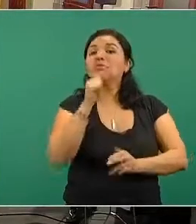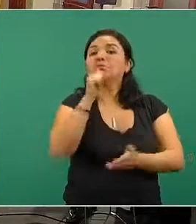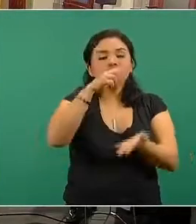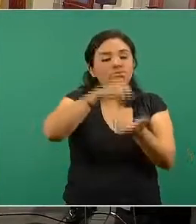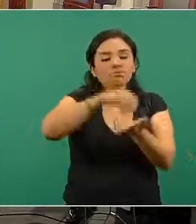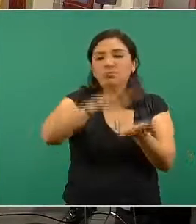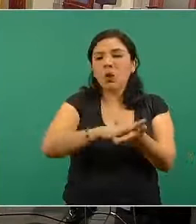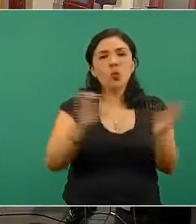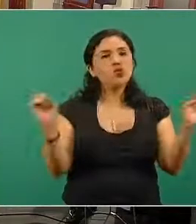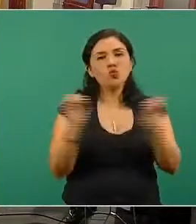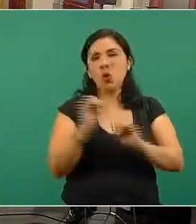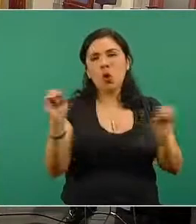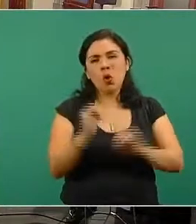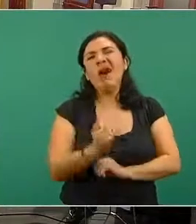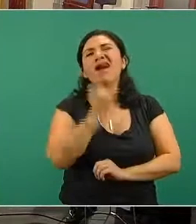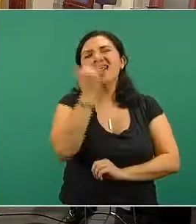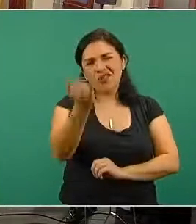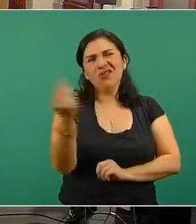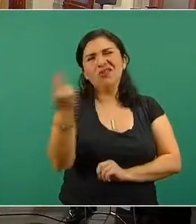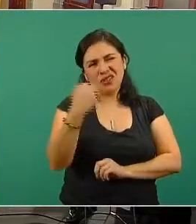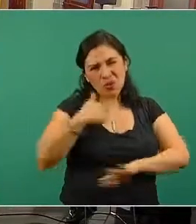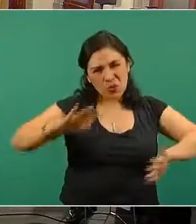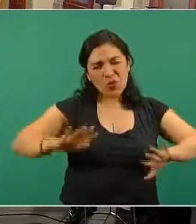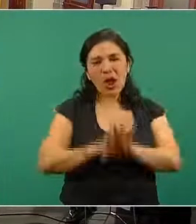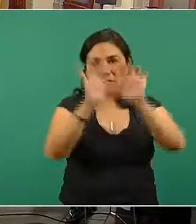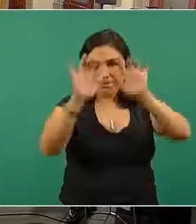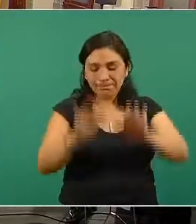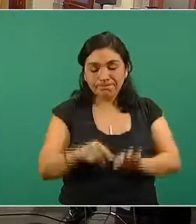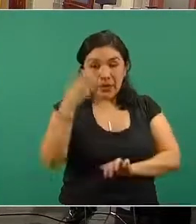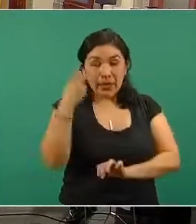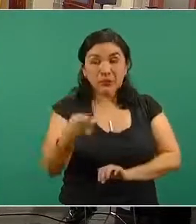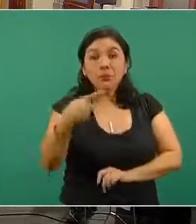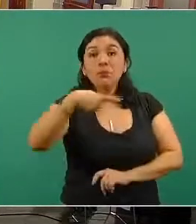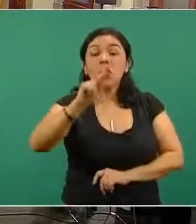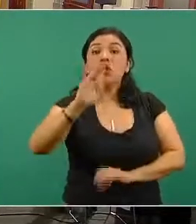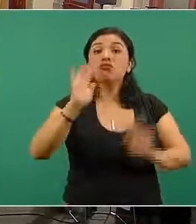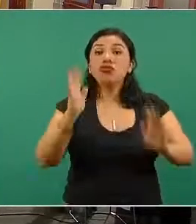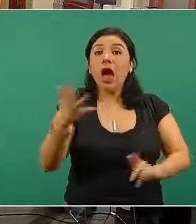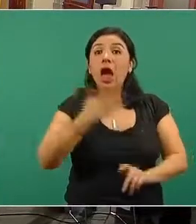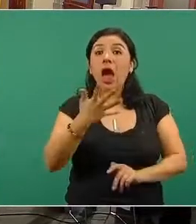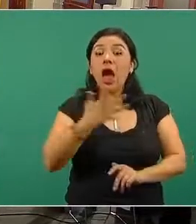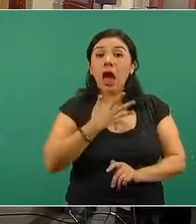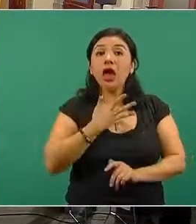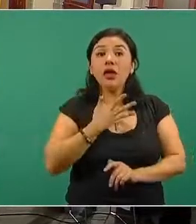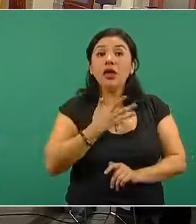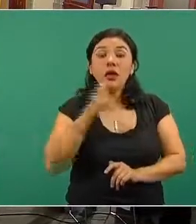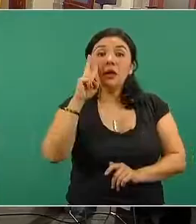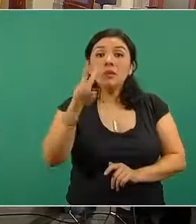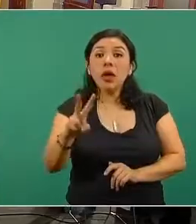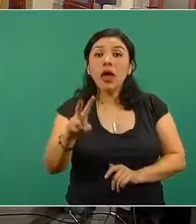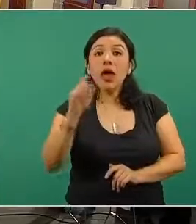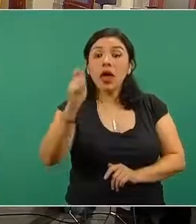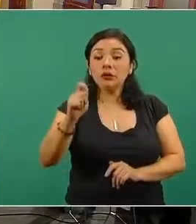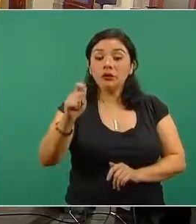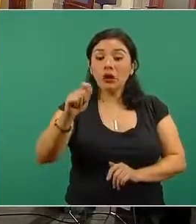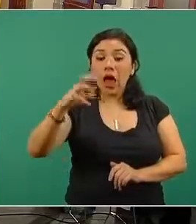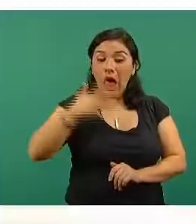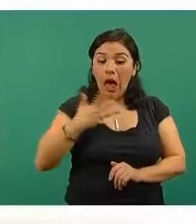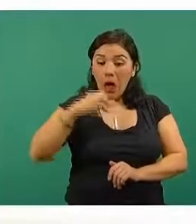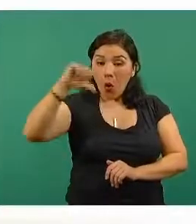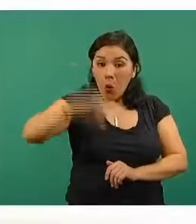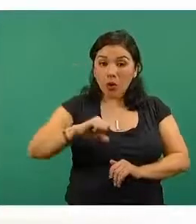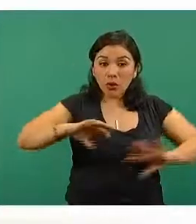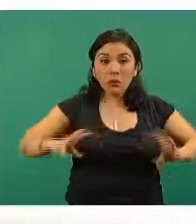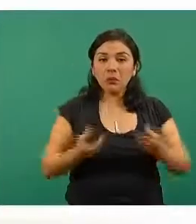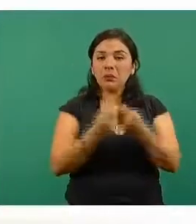registrado aquí un error que cambiaremos en el informe, pero a la hora, en el corte llevamos